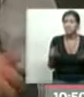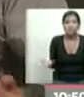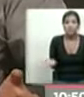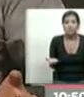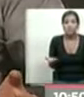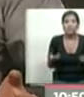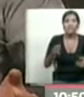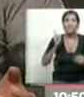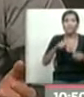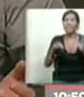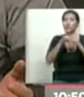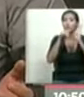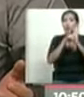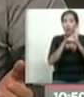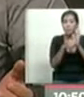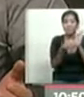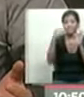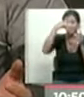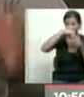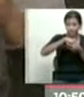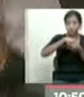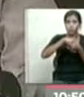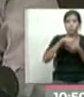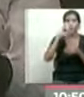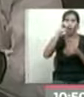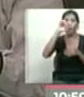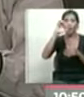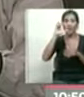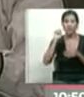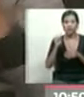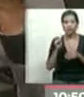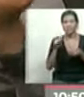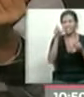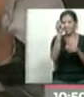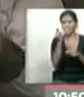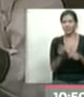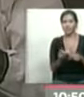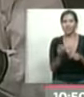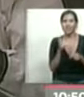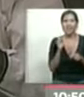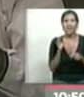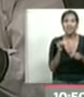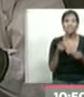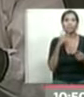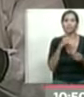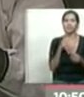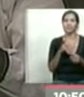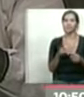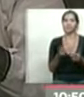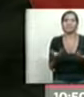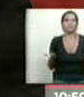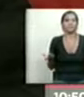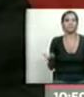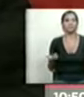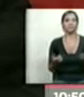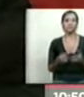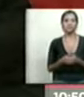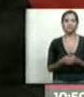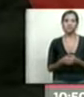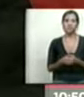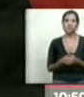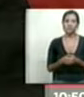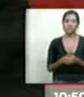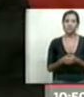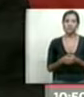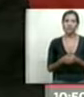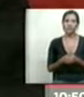de las normativas internas de la OEA. Y este personaje habla así de la política. ¿Y esto es, y él lo